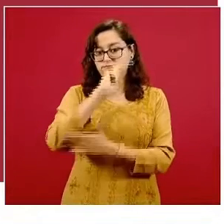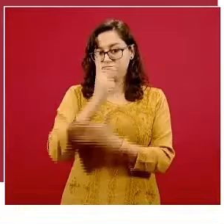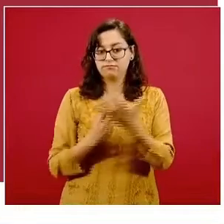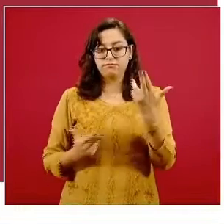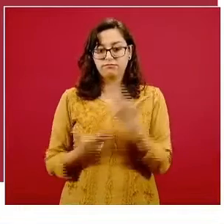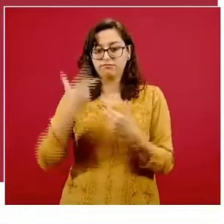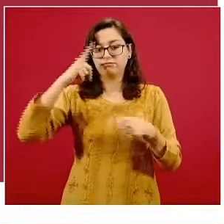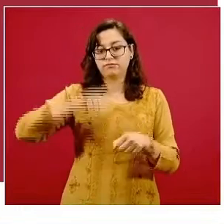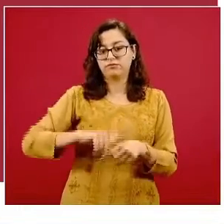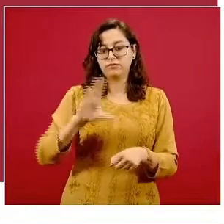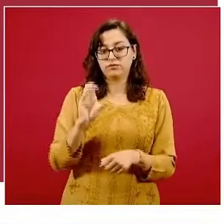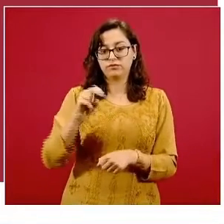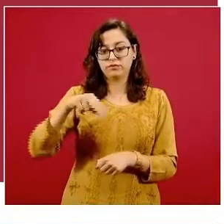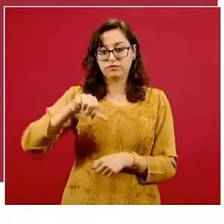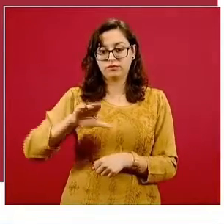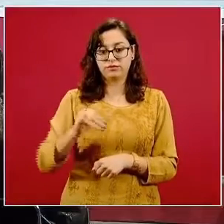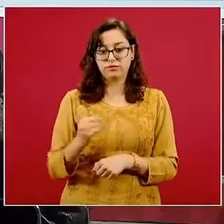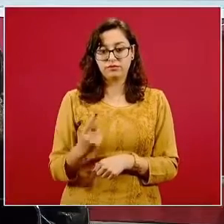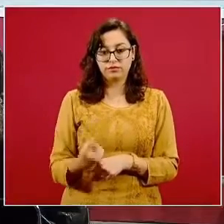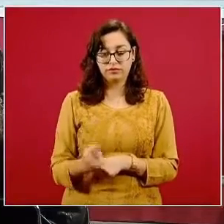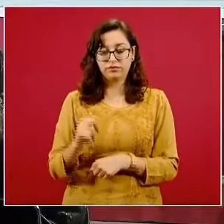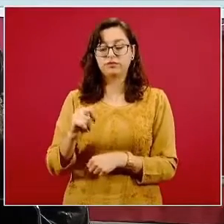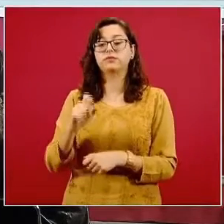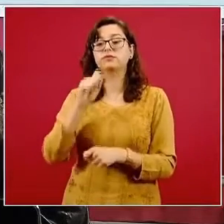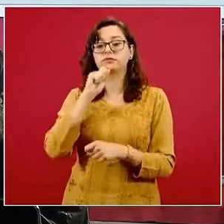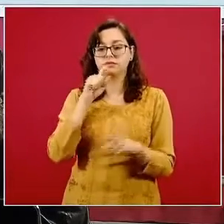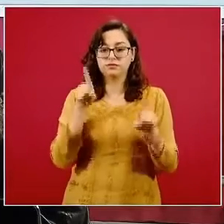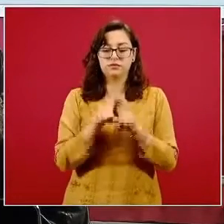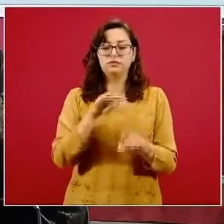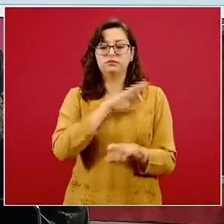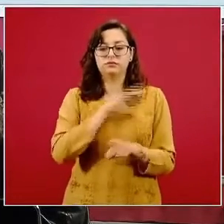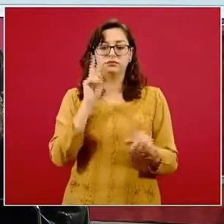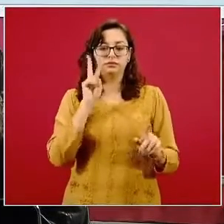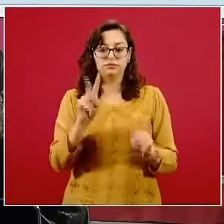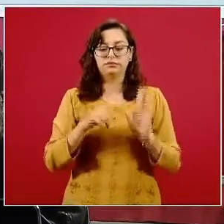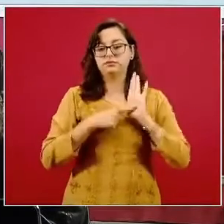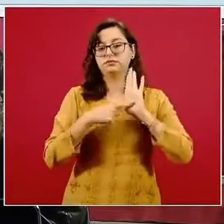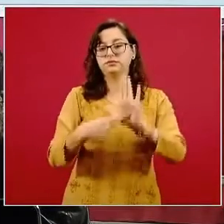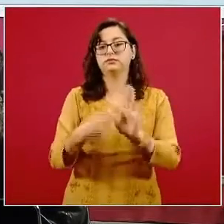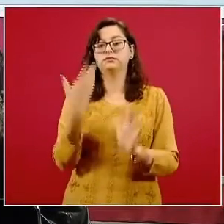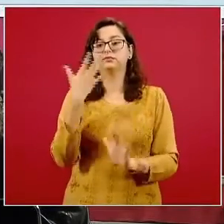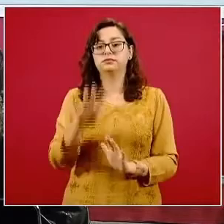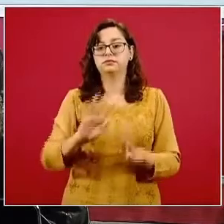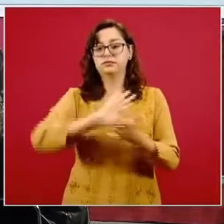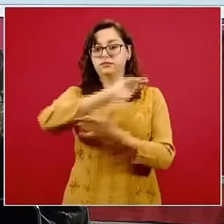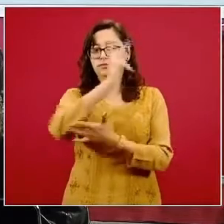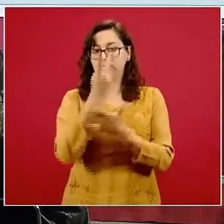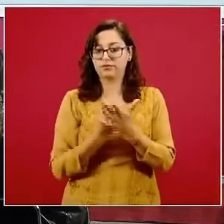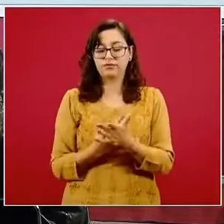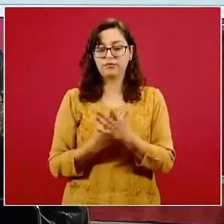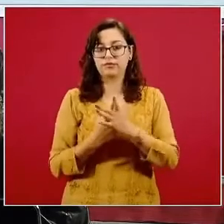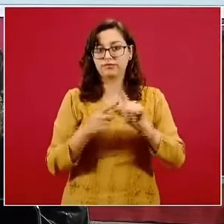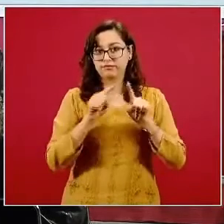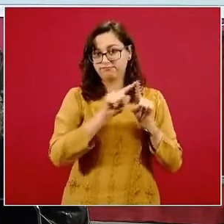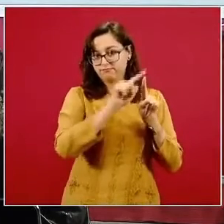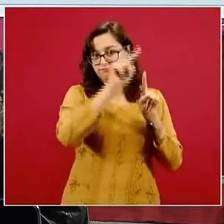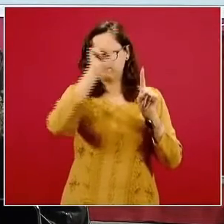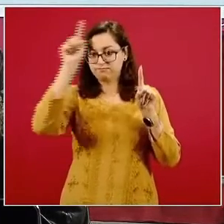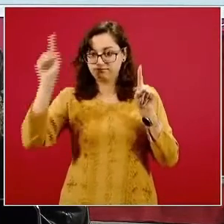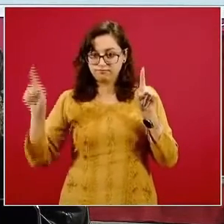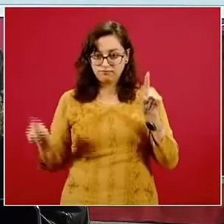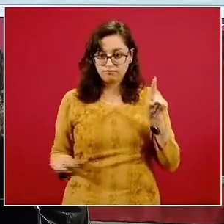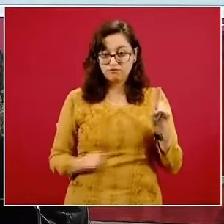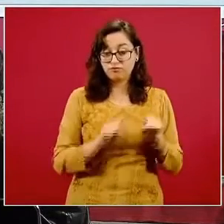del CONACYT. La que sigue, aquí se muestran rápidamente los 10 programas nacionales estratégicos. Verán que uno de ellos es